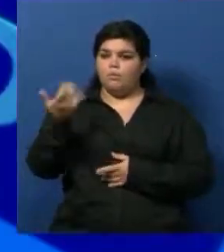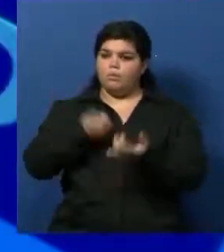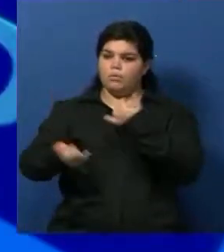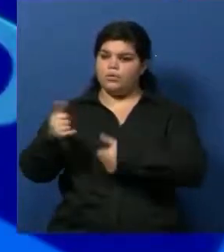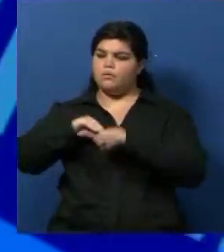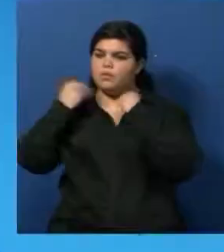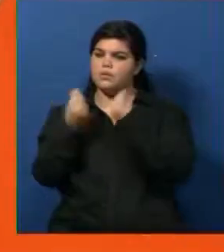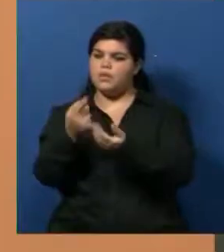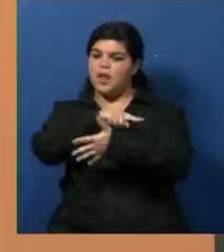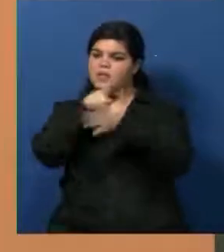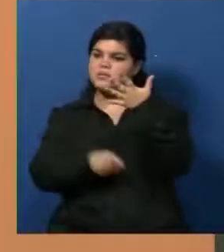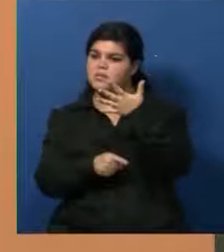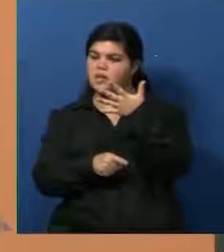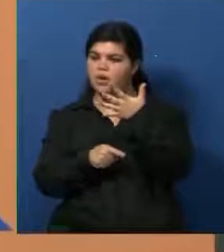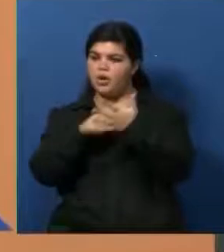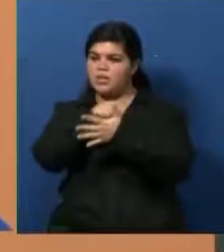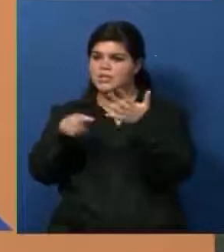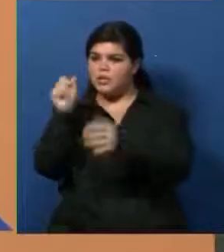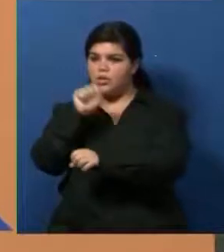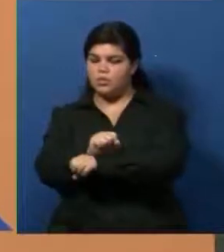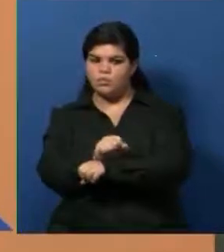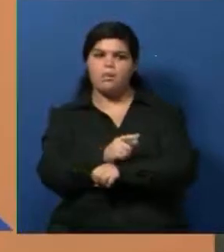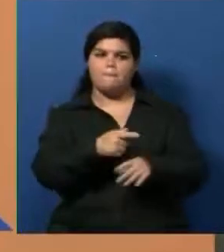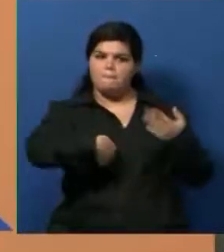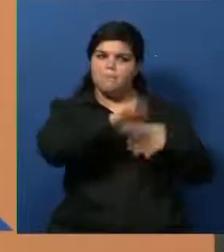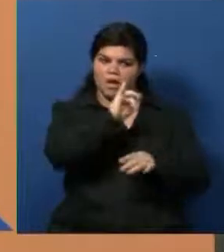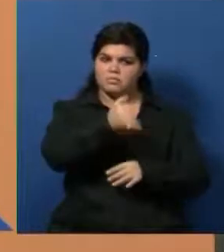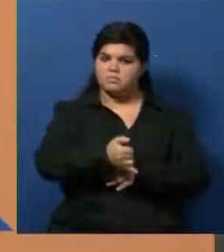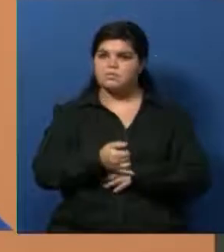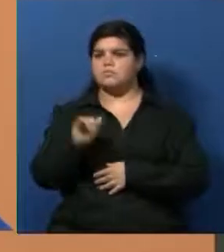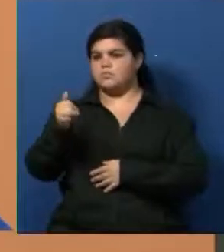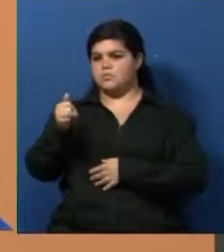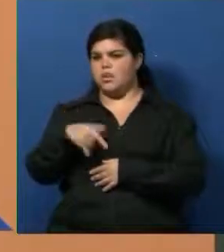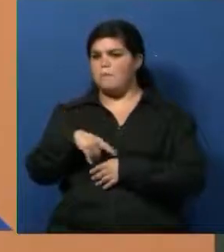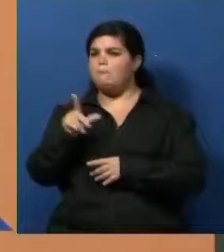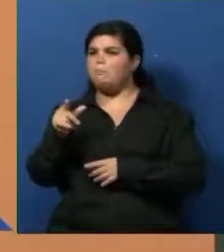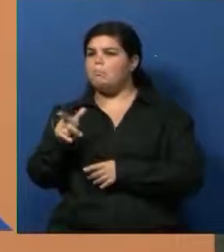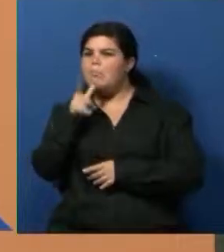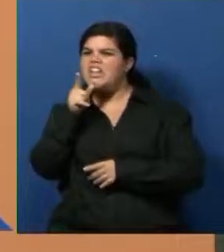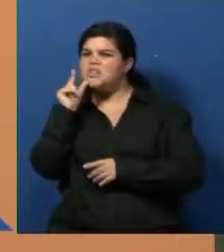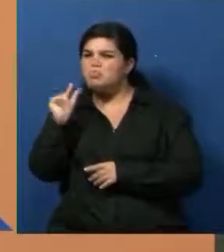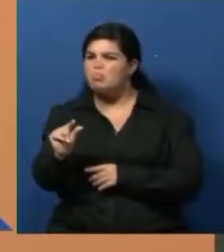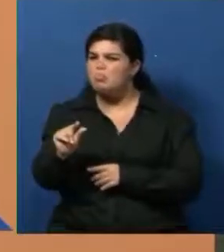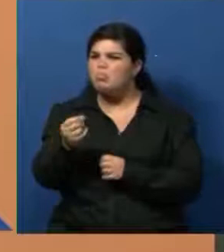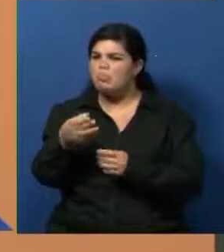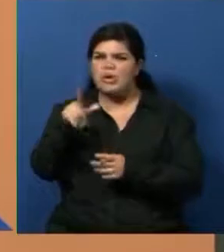parece poco. Van a ser más. Sí, sí, te parece poco porque si uno ve los videos, son muchos más.